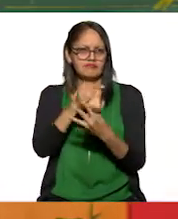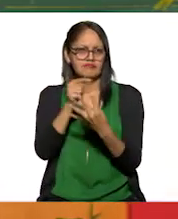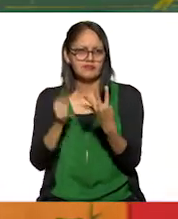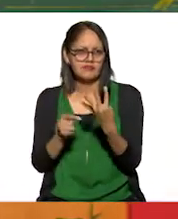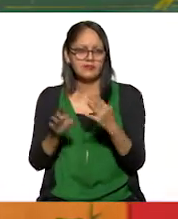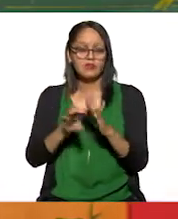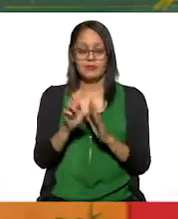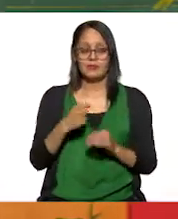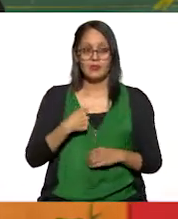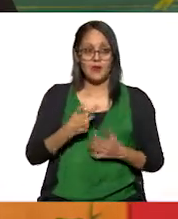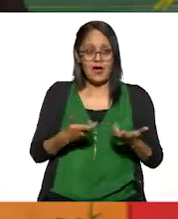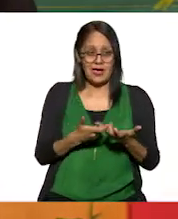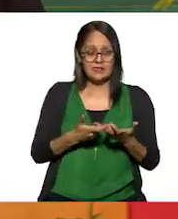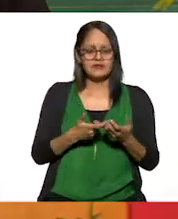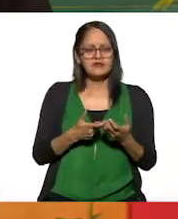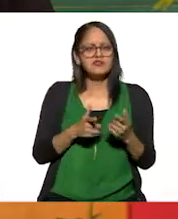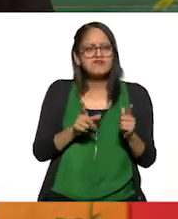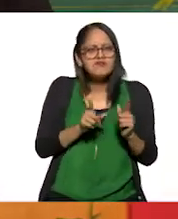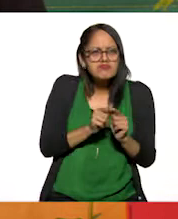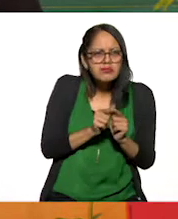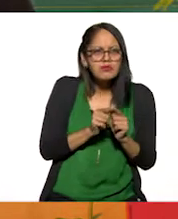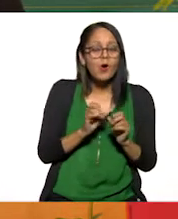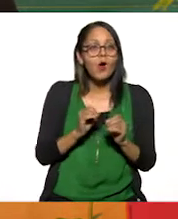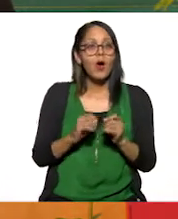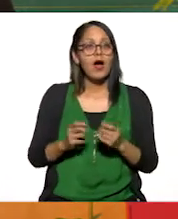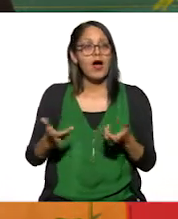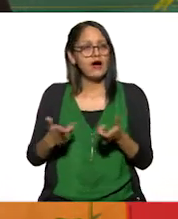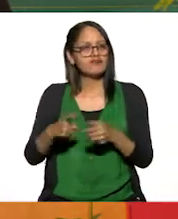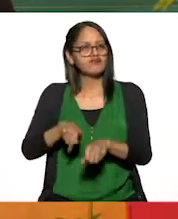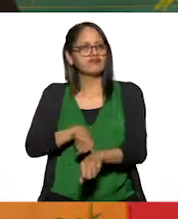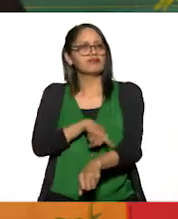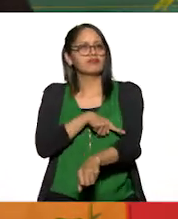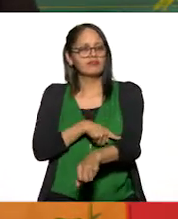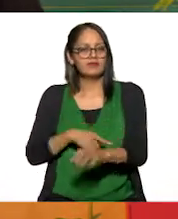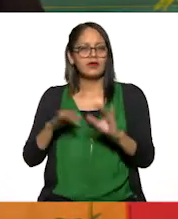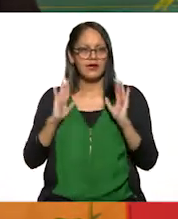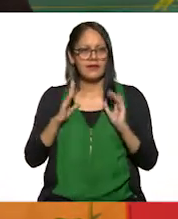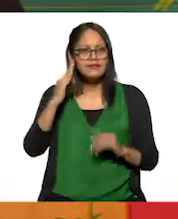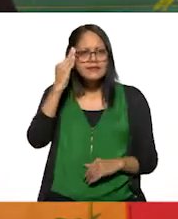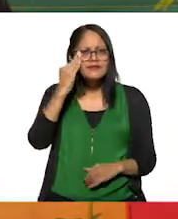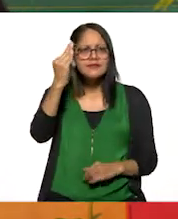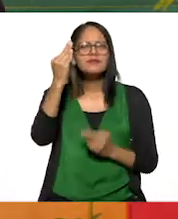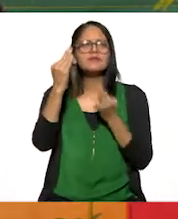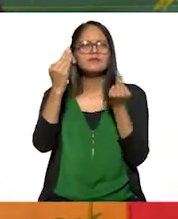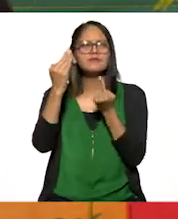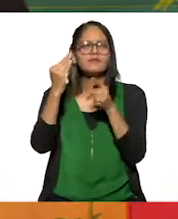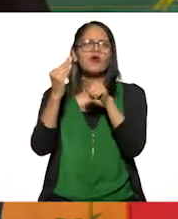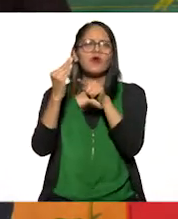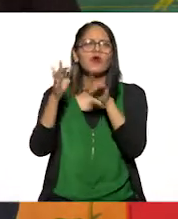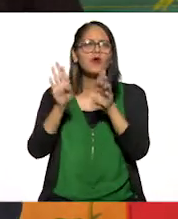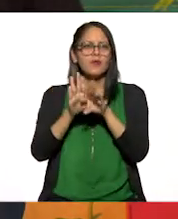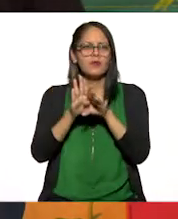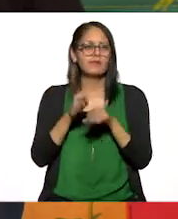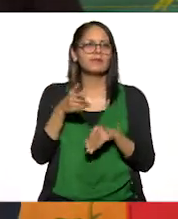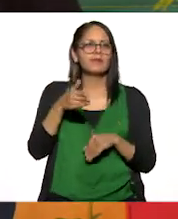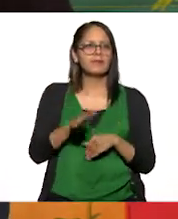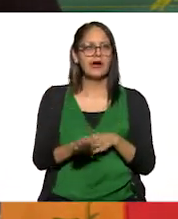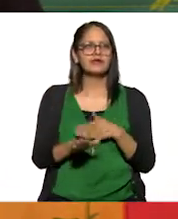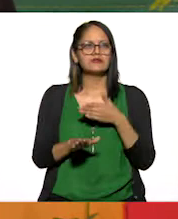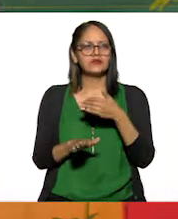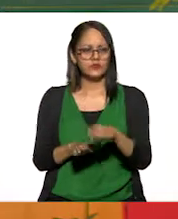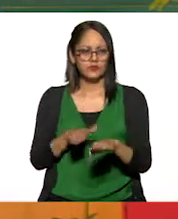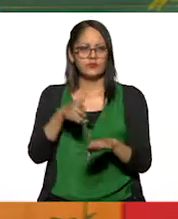actividades que realizamos, ya sean muy cortas o muy largas. El tiempo lo podemos medir en pasos, cuánto